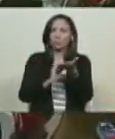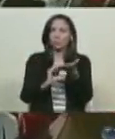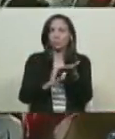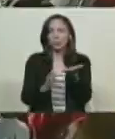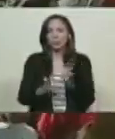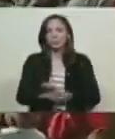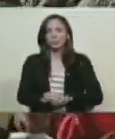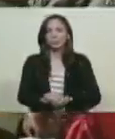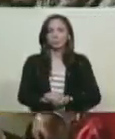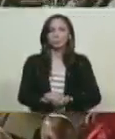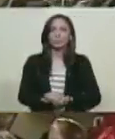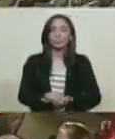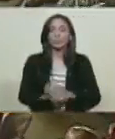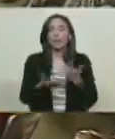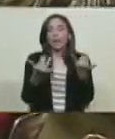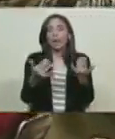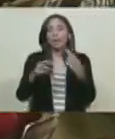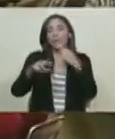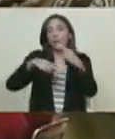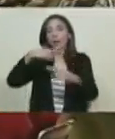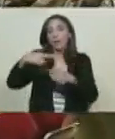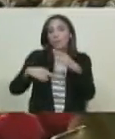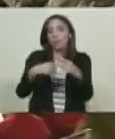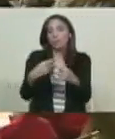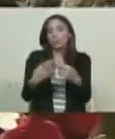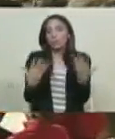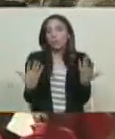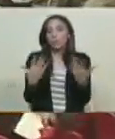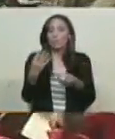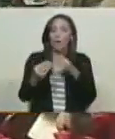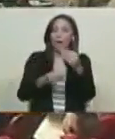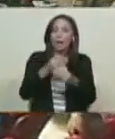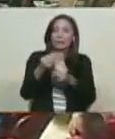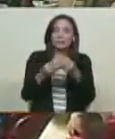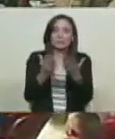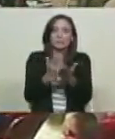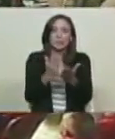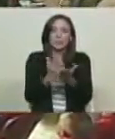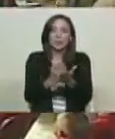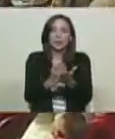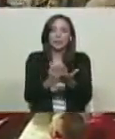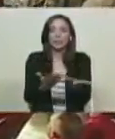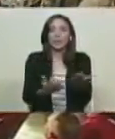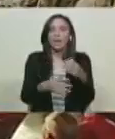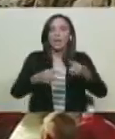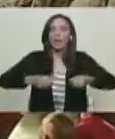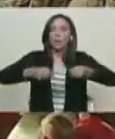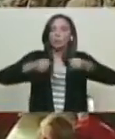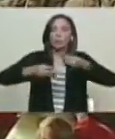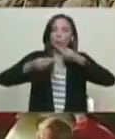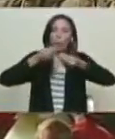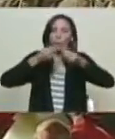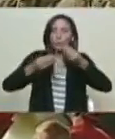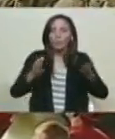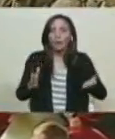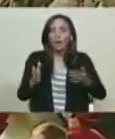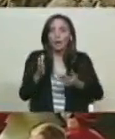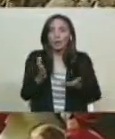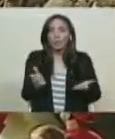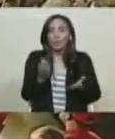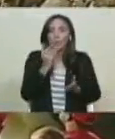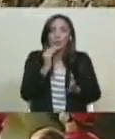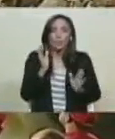Si no fuera por la revolución, con la creación de los CLAP, que fuera de la vida del pueblo.